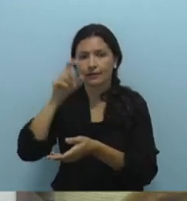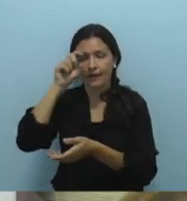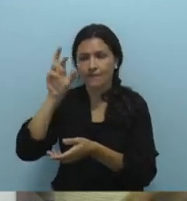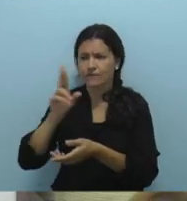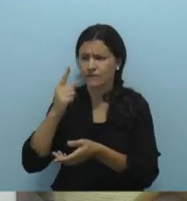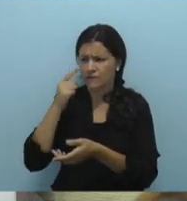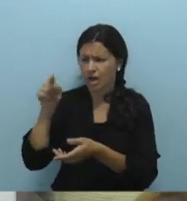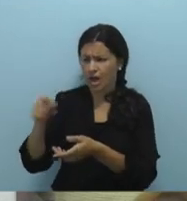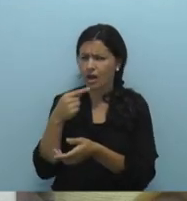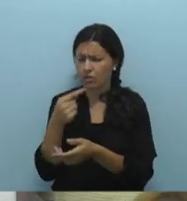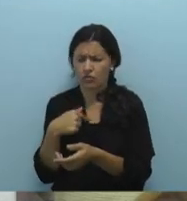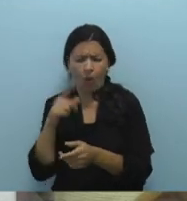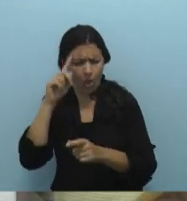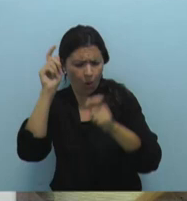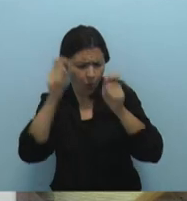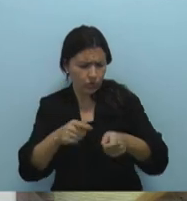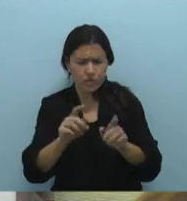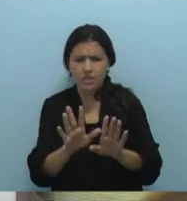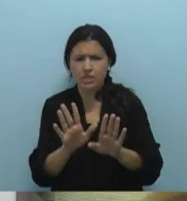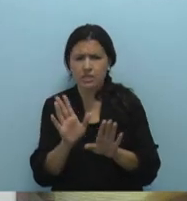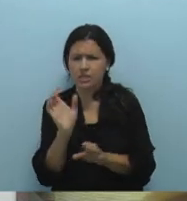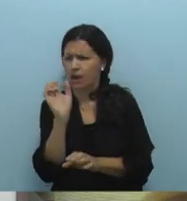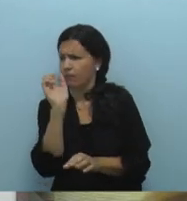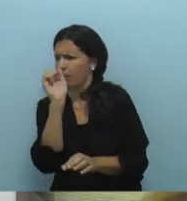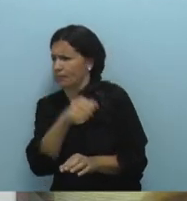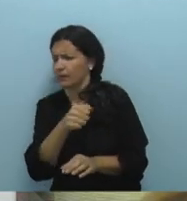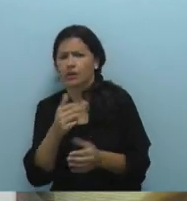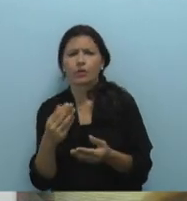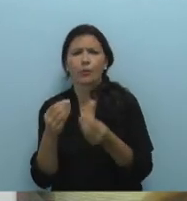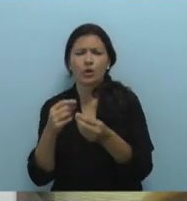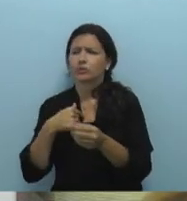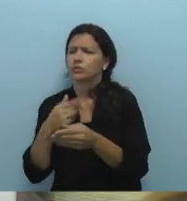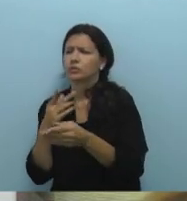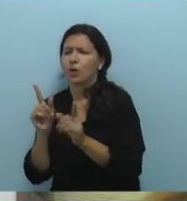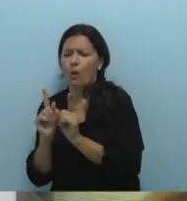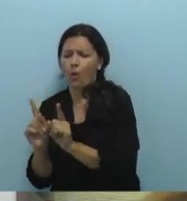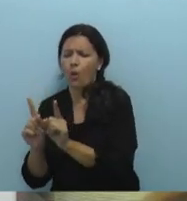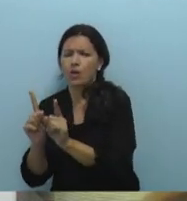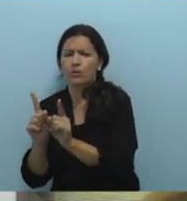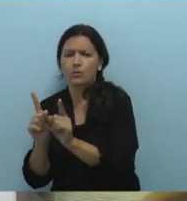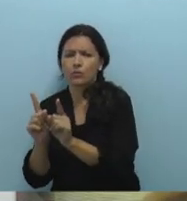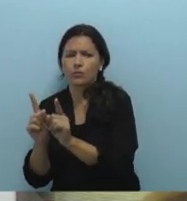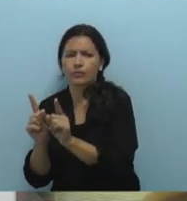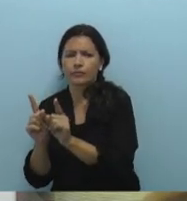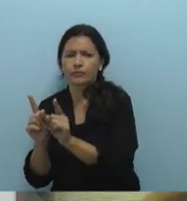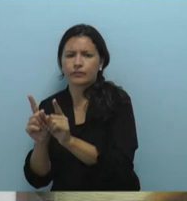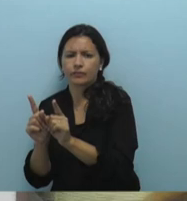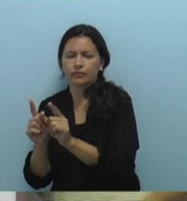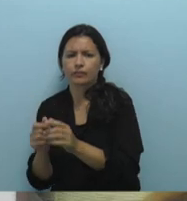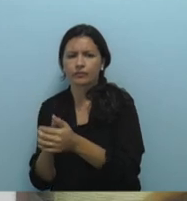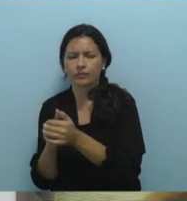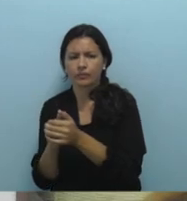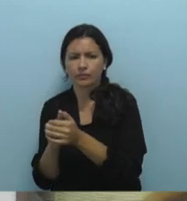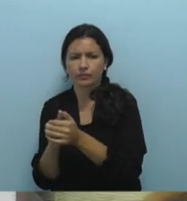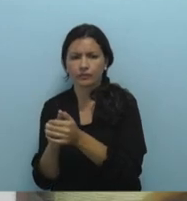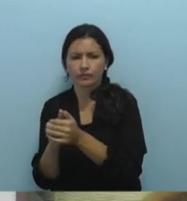a evadir la acción de la justicia hasta tanto no se separe y se aleje de la causa a los fiscales